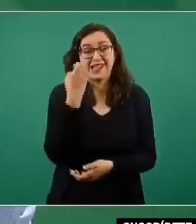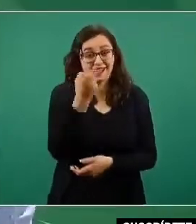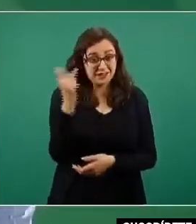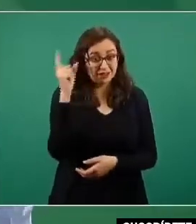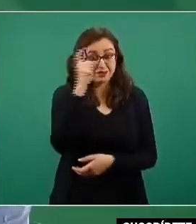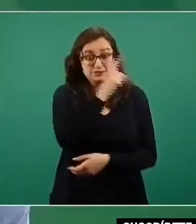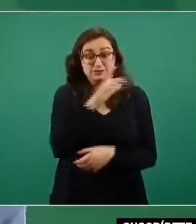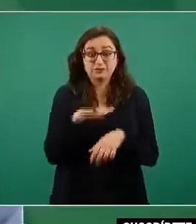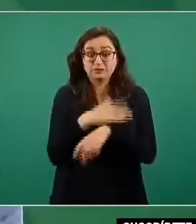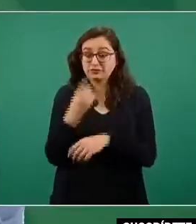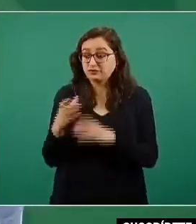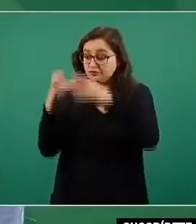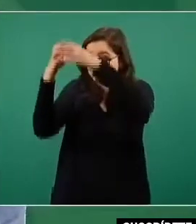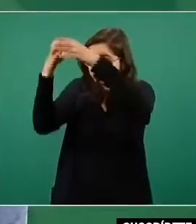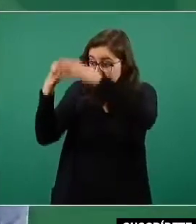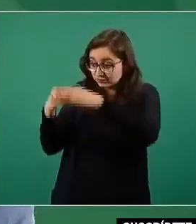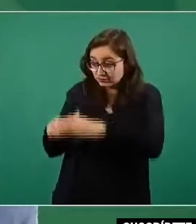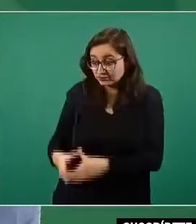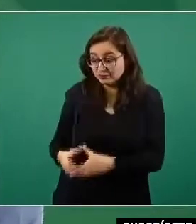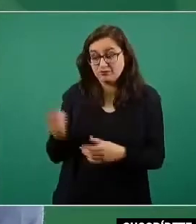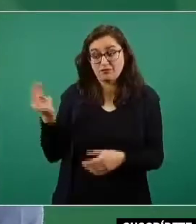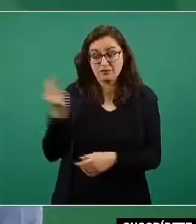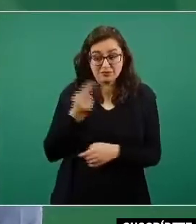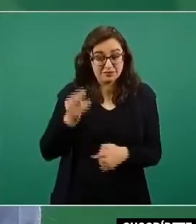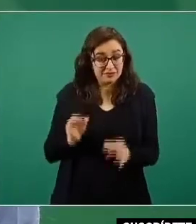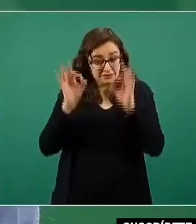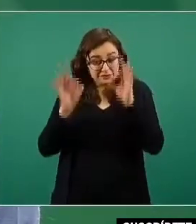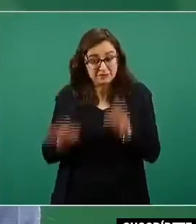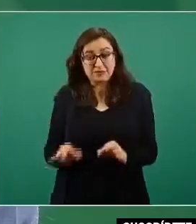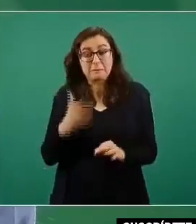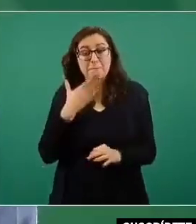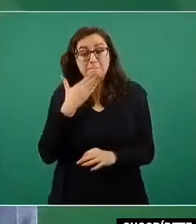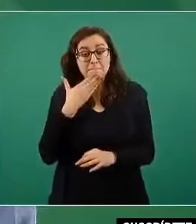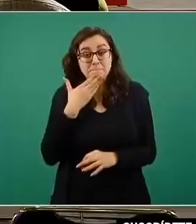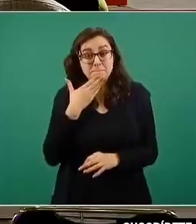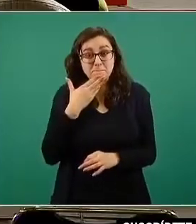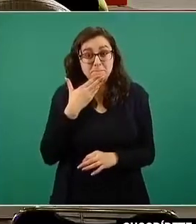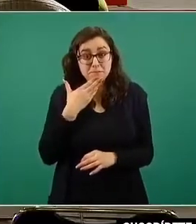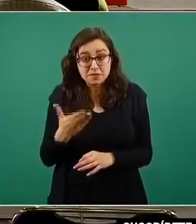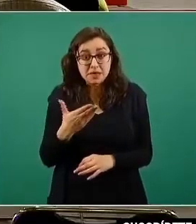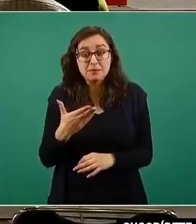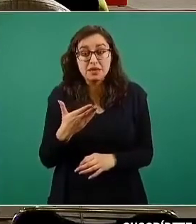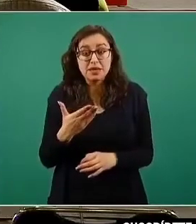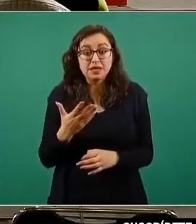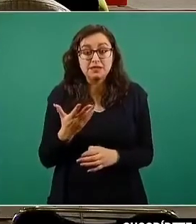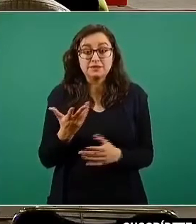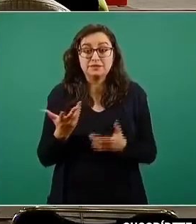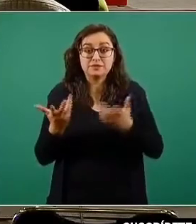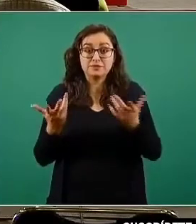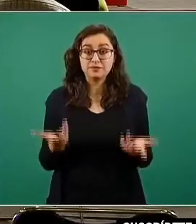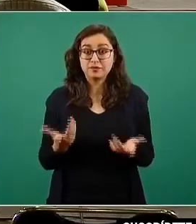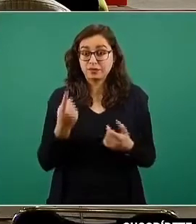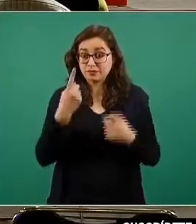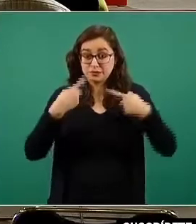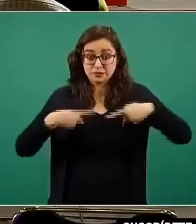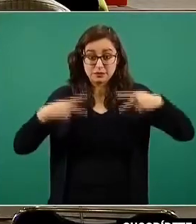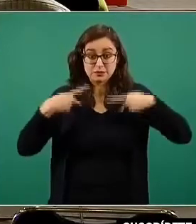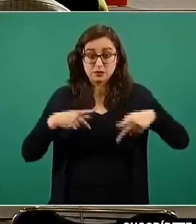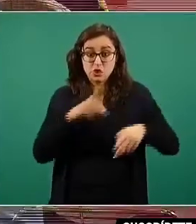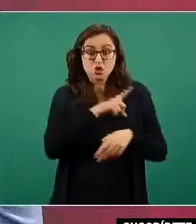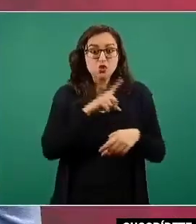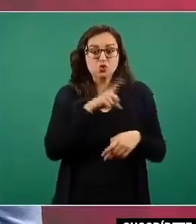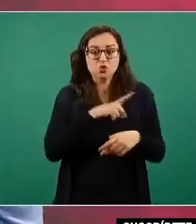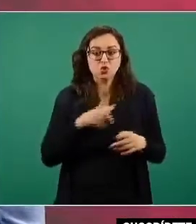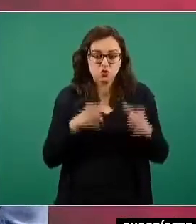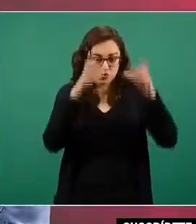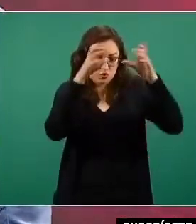industrial, se requiere que tengan ciertas características, no es desde luego adecuado que alguien pudiera fabricar su propio tanque y